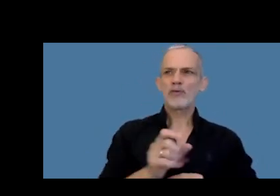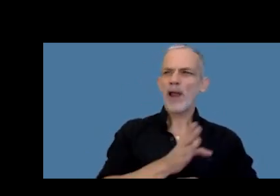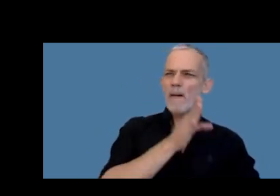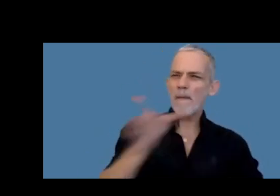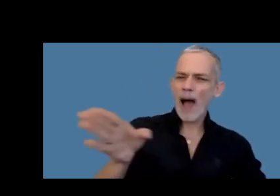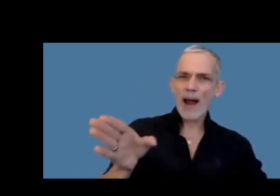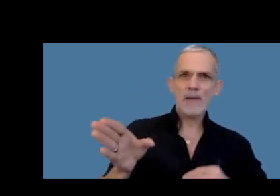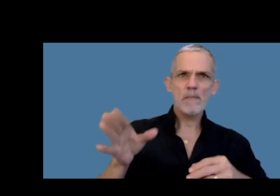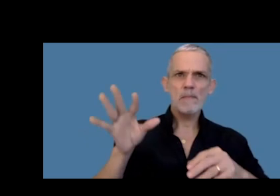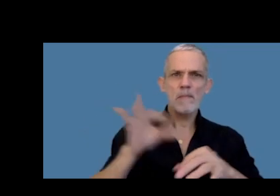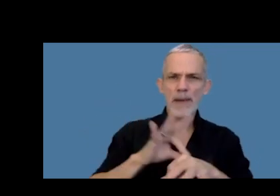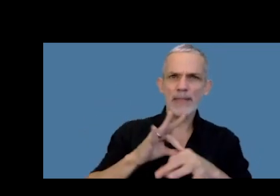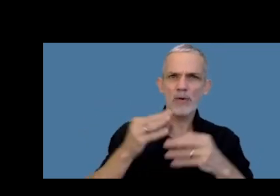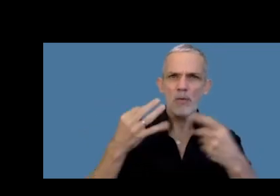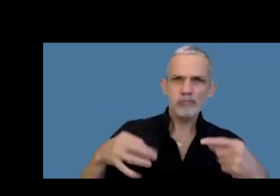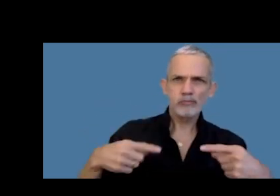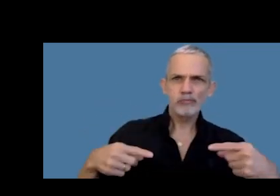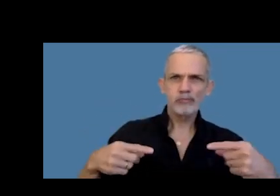práctica